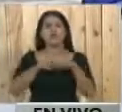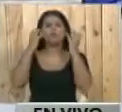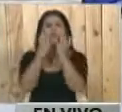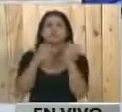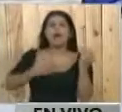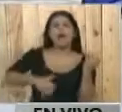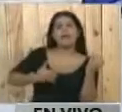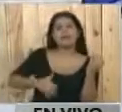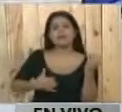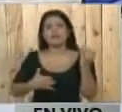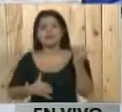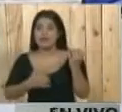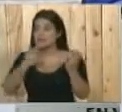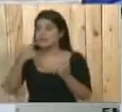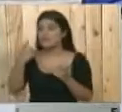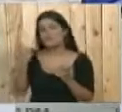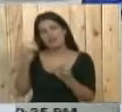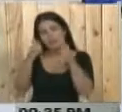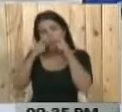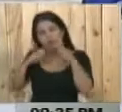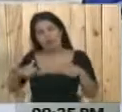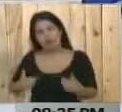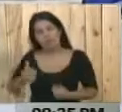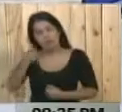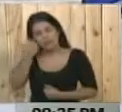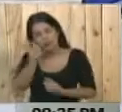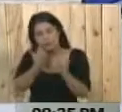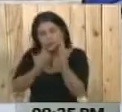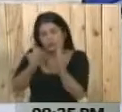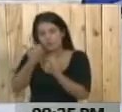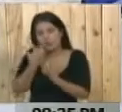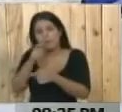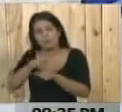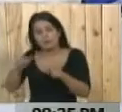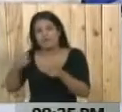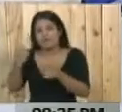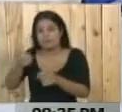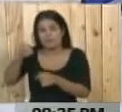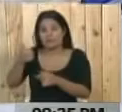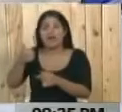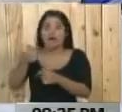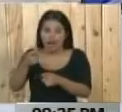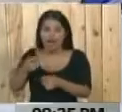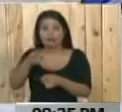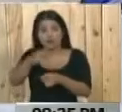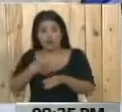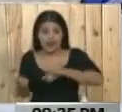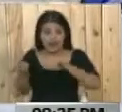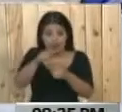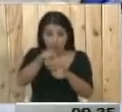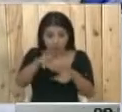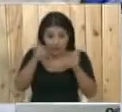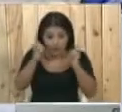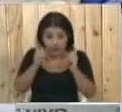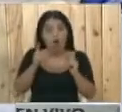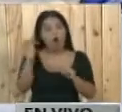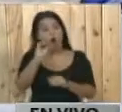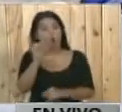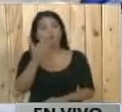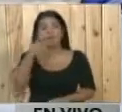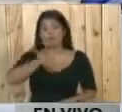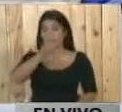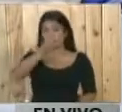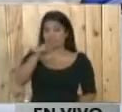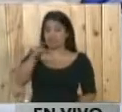humana la humanidad. Y decimos nosotros desde Venezuela, si queremos construir de verdad